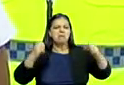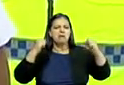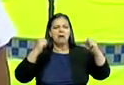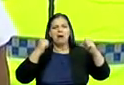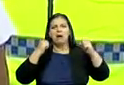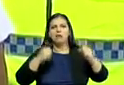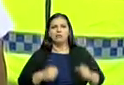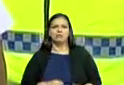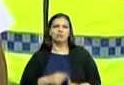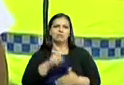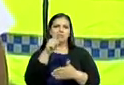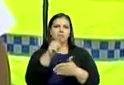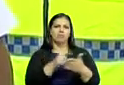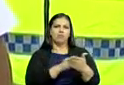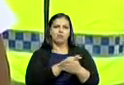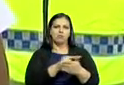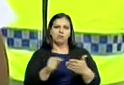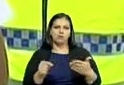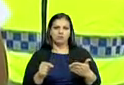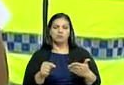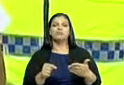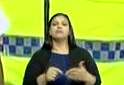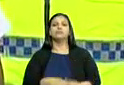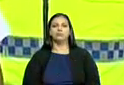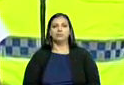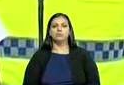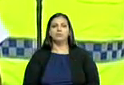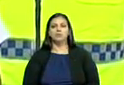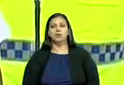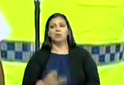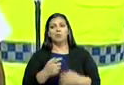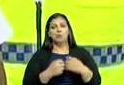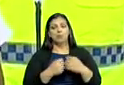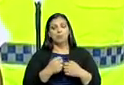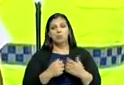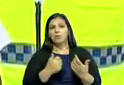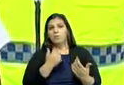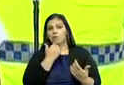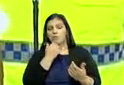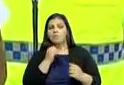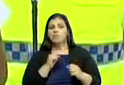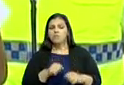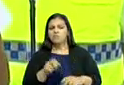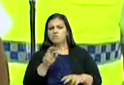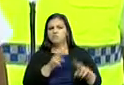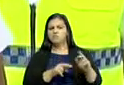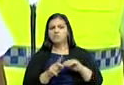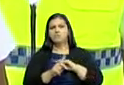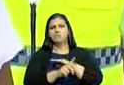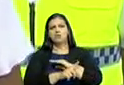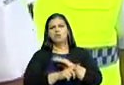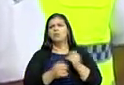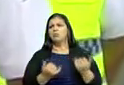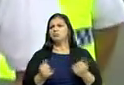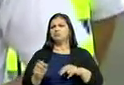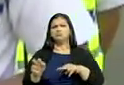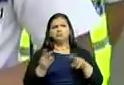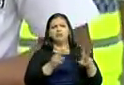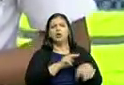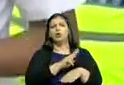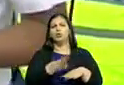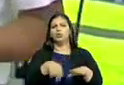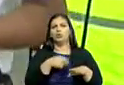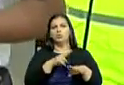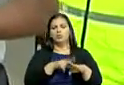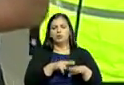y pues en el momento que se presente algún inconveniente puede tomar se tomarán las acciones respectivas pero hasta el momento está todo normal para registrar ni